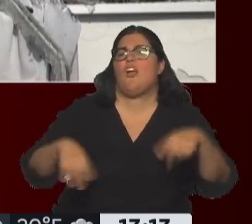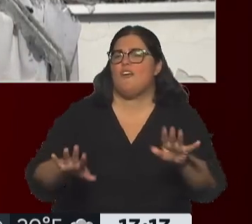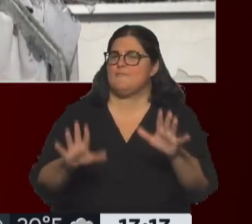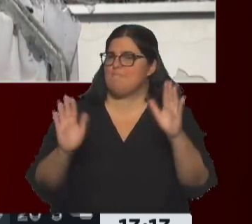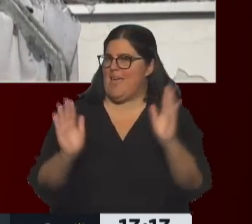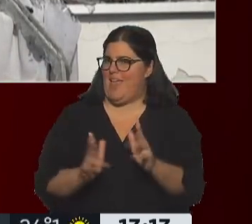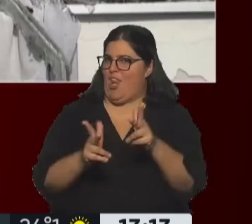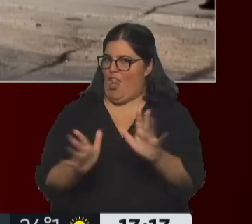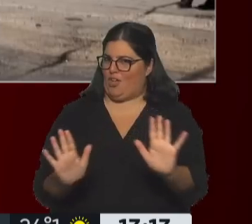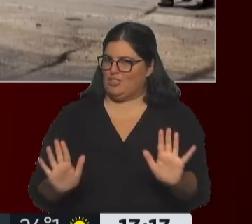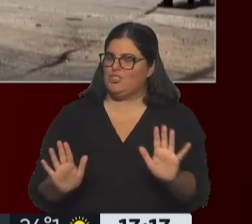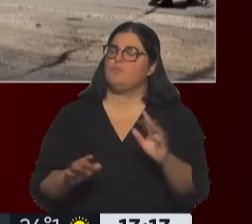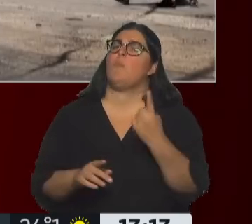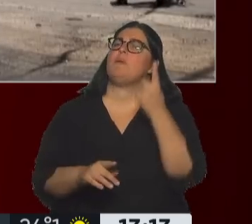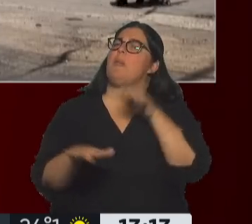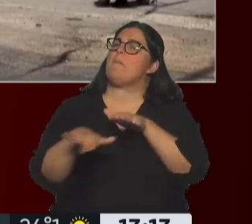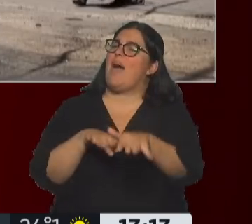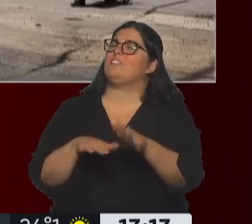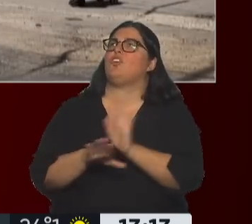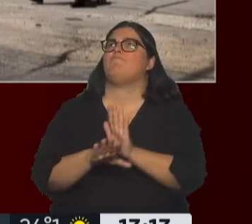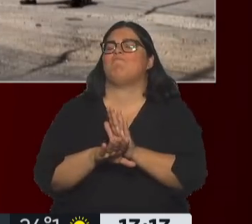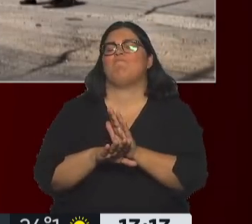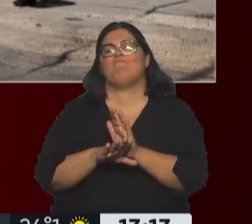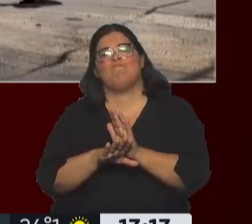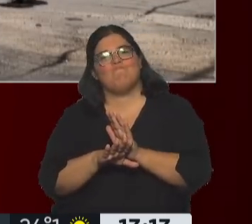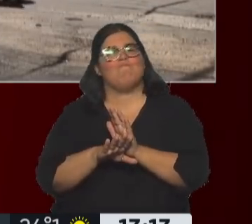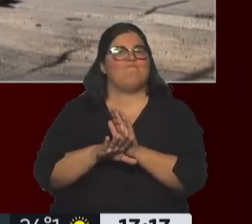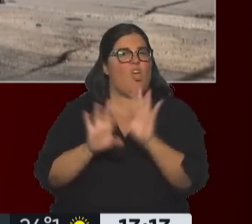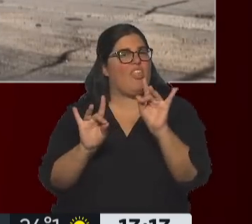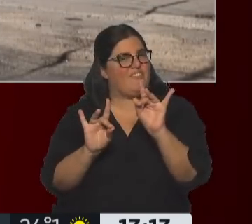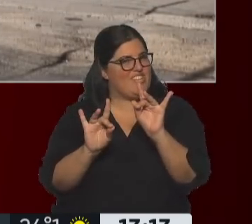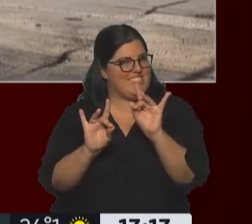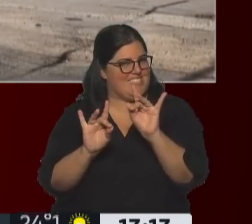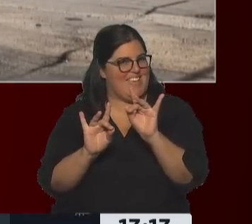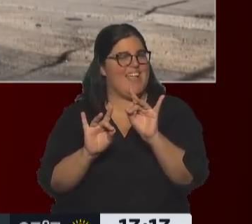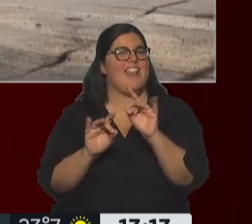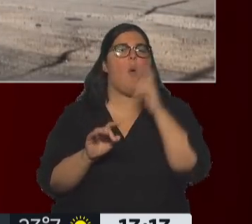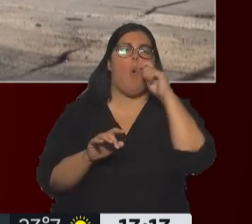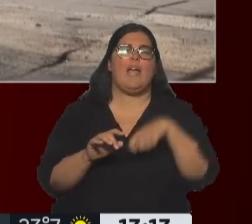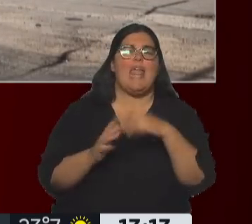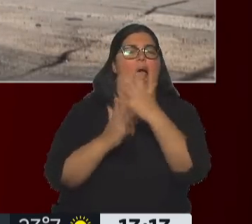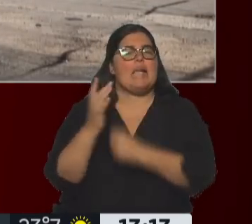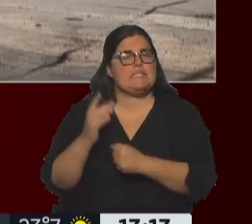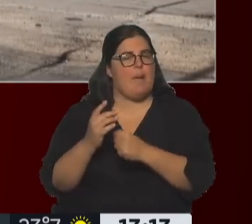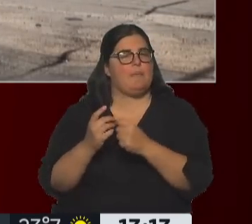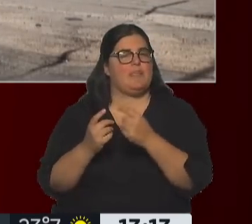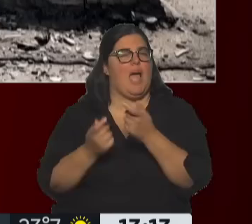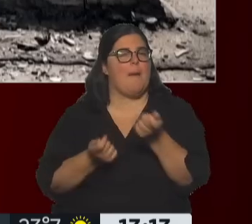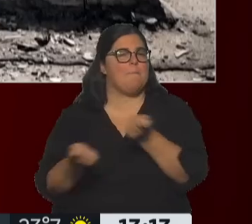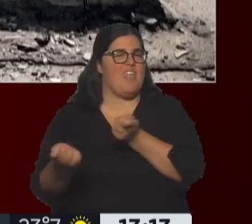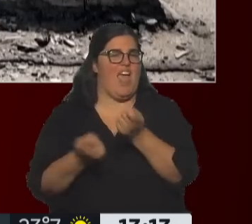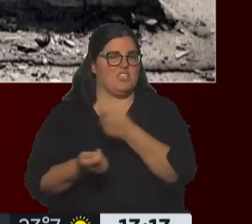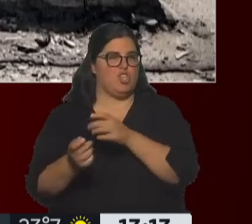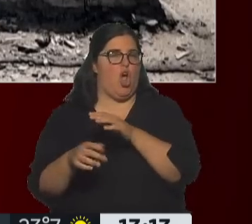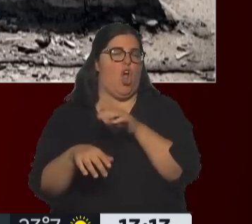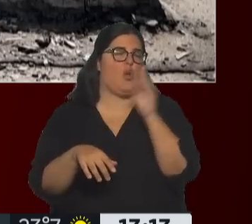parece como primer paso, bueno, queda lejos la posibilidad de que Ucrania Ucrania los tome también como posibles negociadores